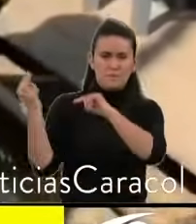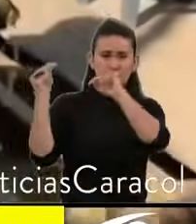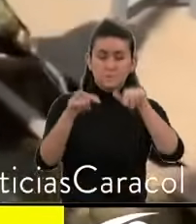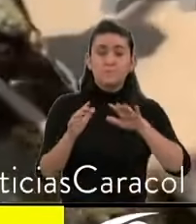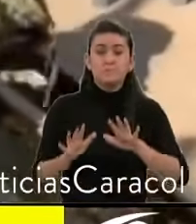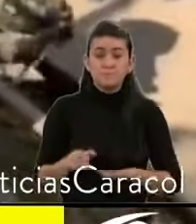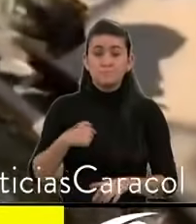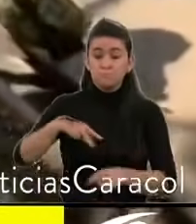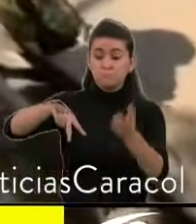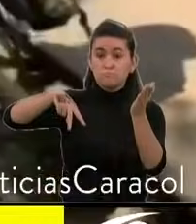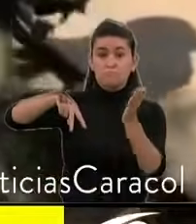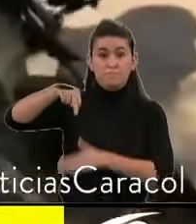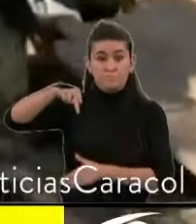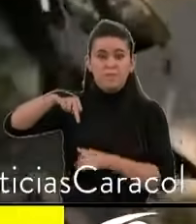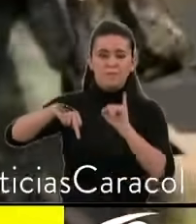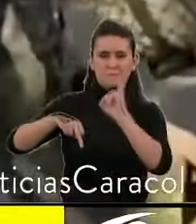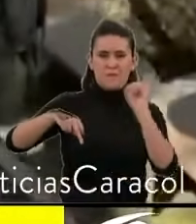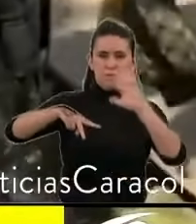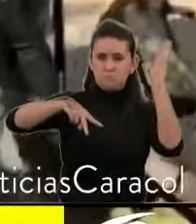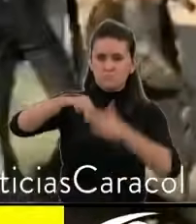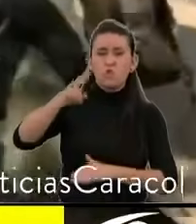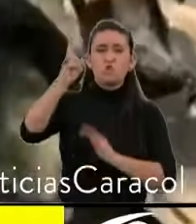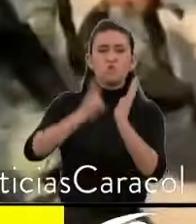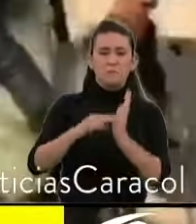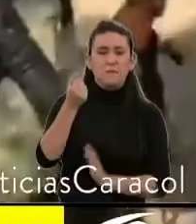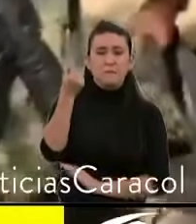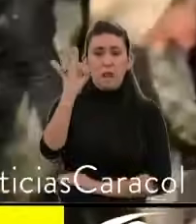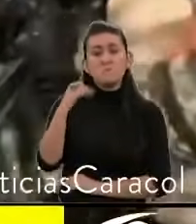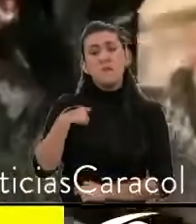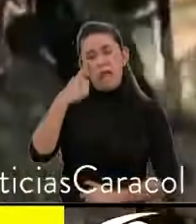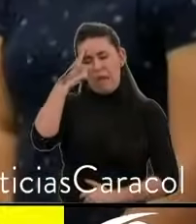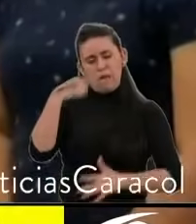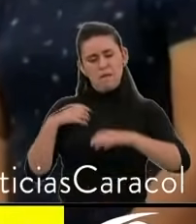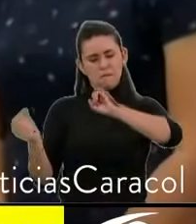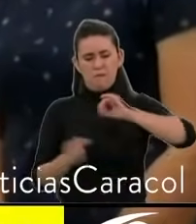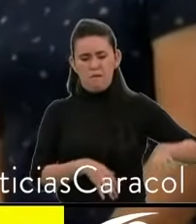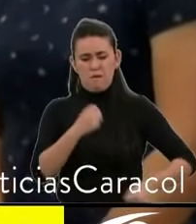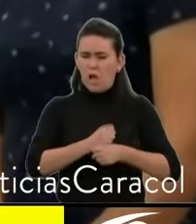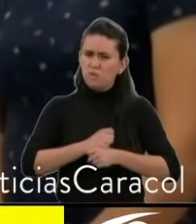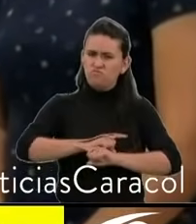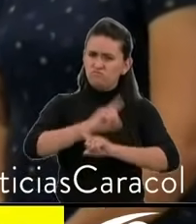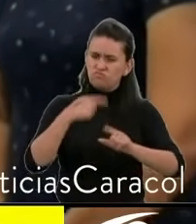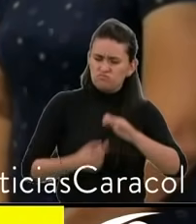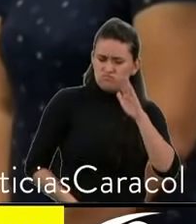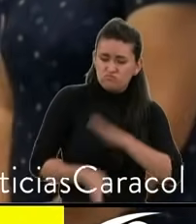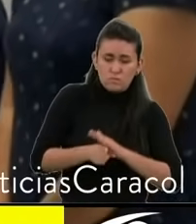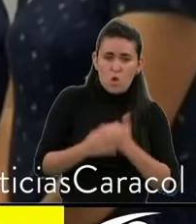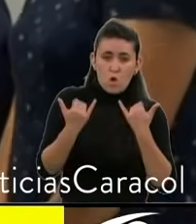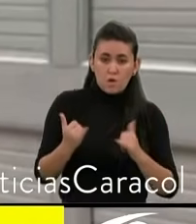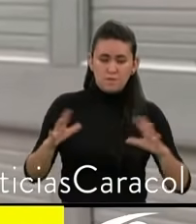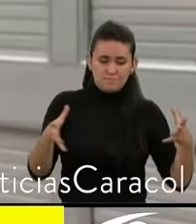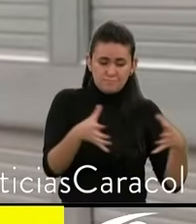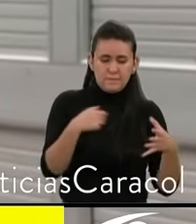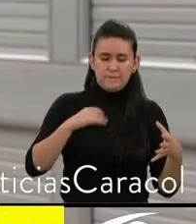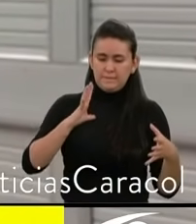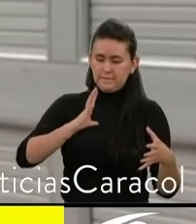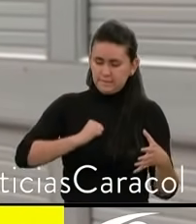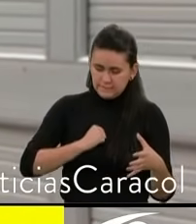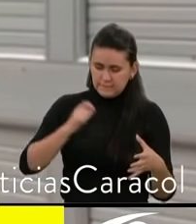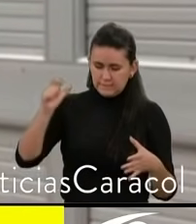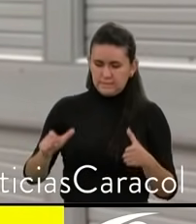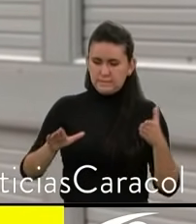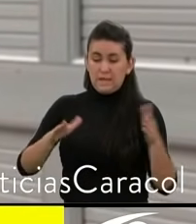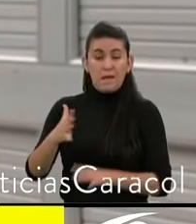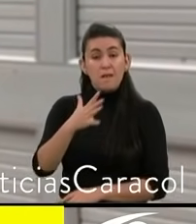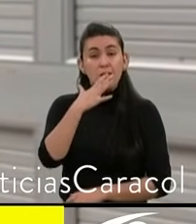amputación de su pierna izquierda en el 2013 no fue motivo para cesar su labor. Hoy sus compañeros lloran su partida. Me entristece,